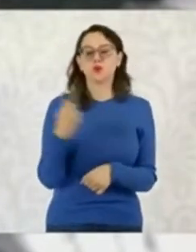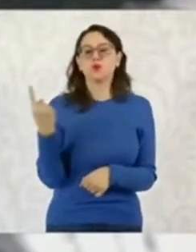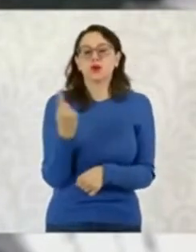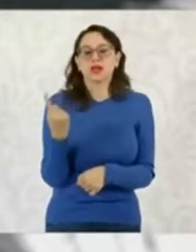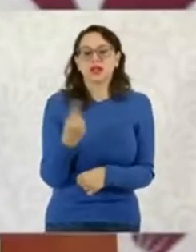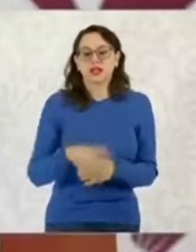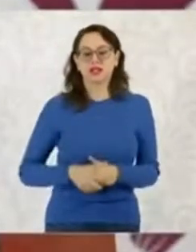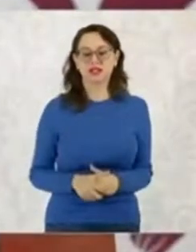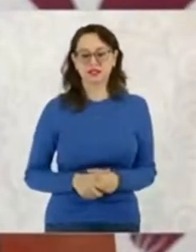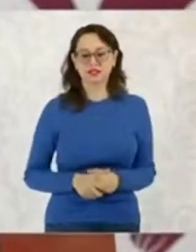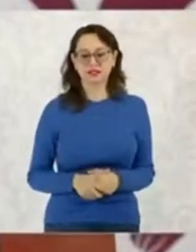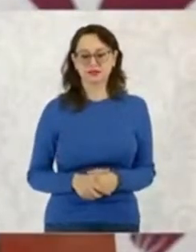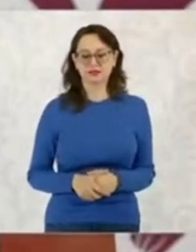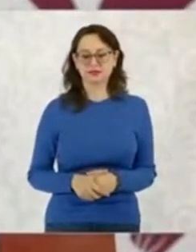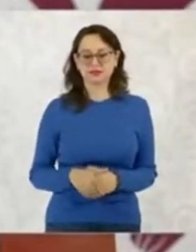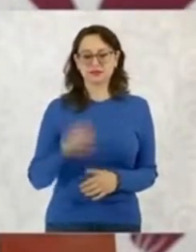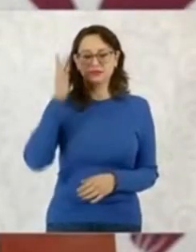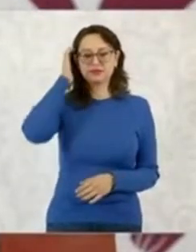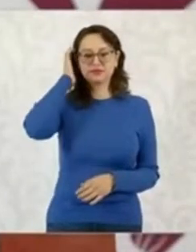fuente, base?